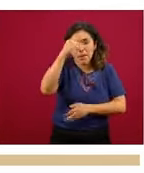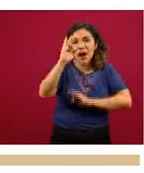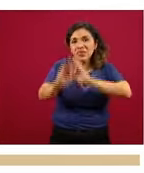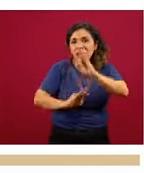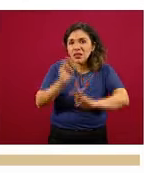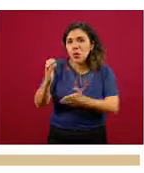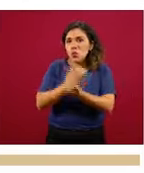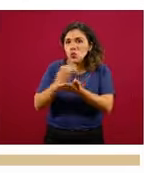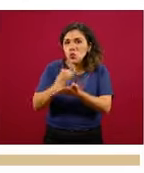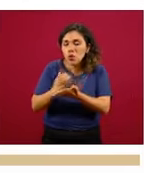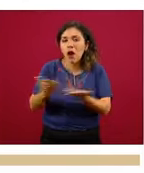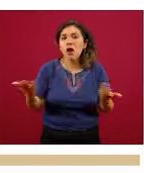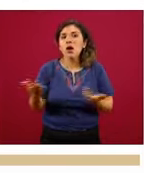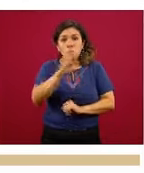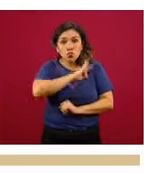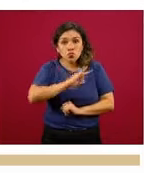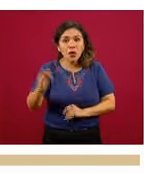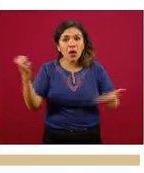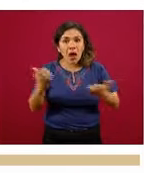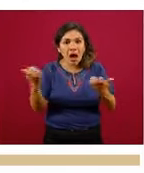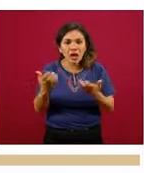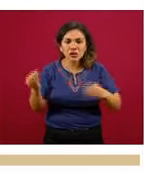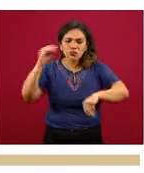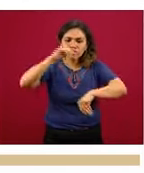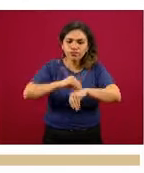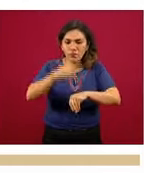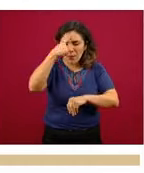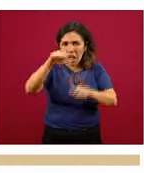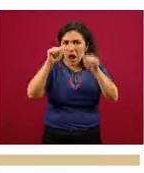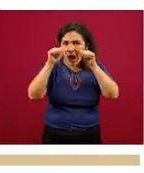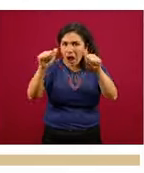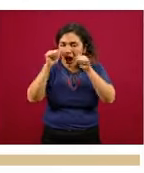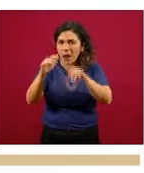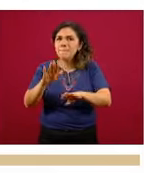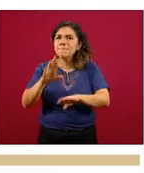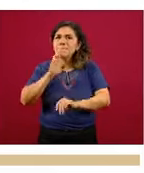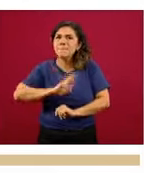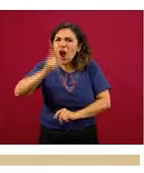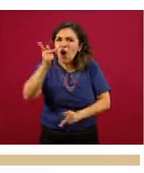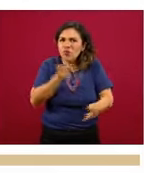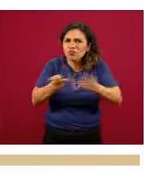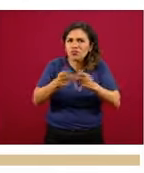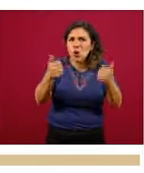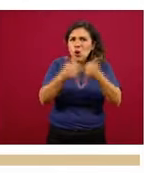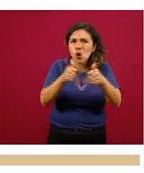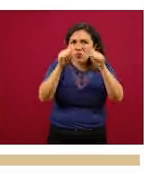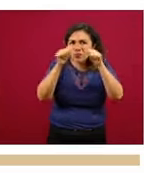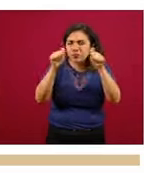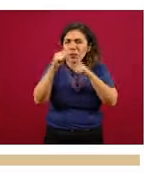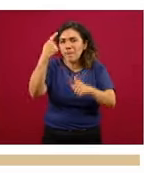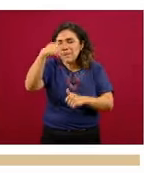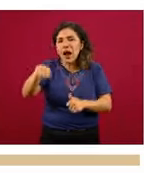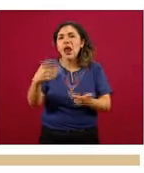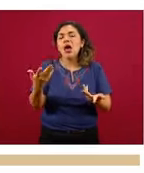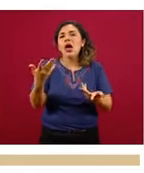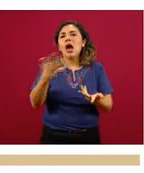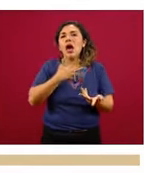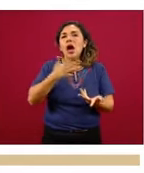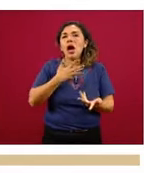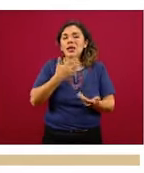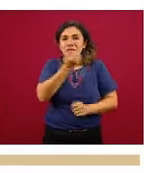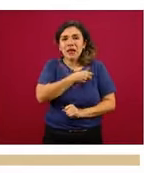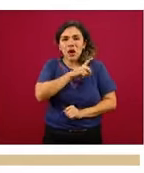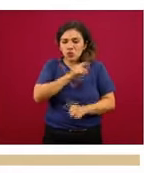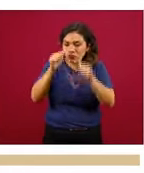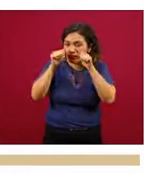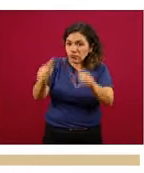tratamientos, requiere de poder tomar estas acciones de triple optimización en la estrategia de procuración de bienes para la